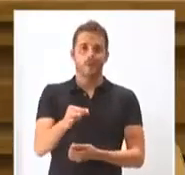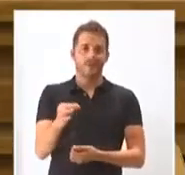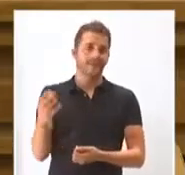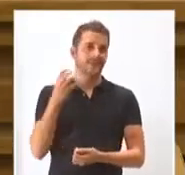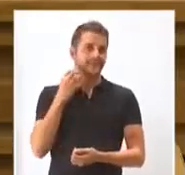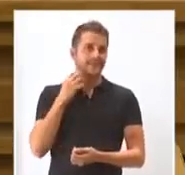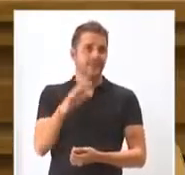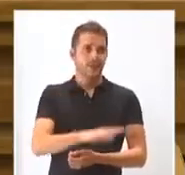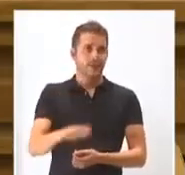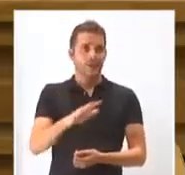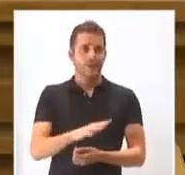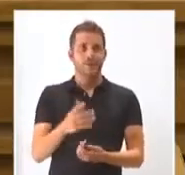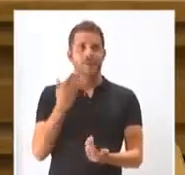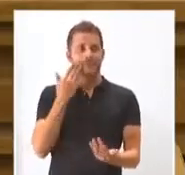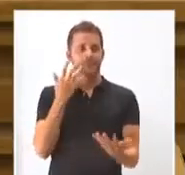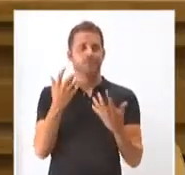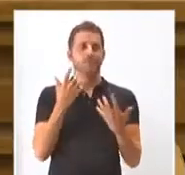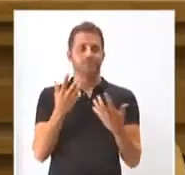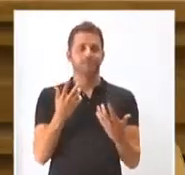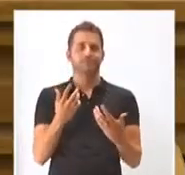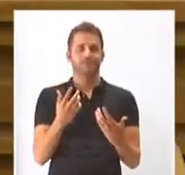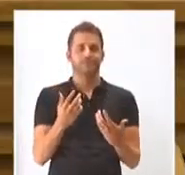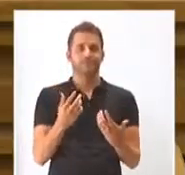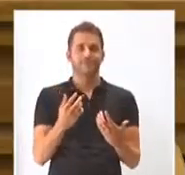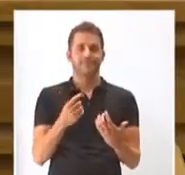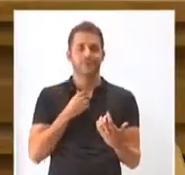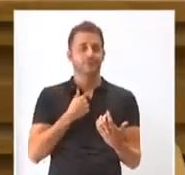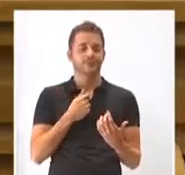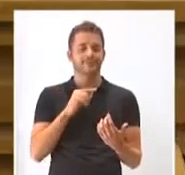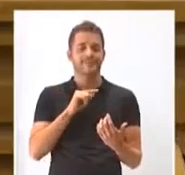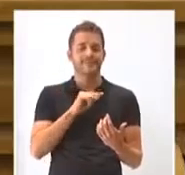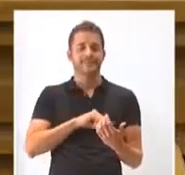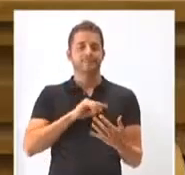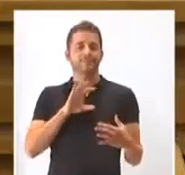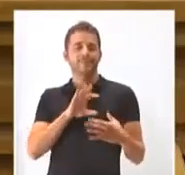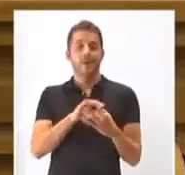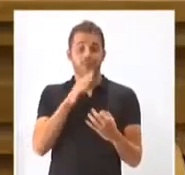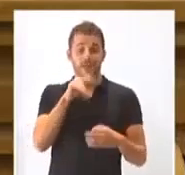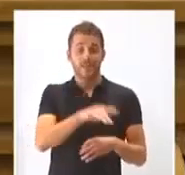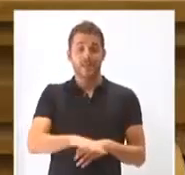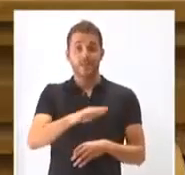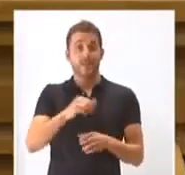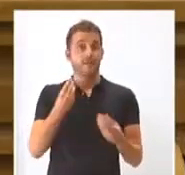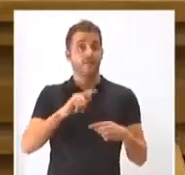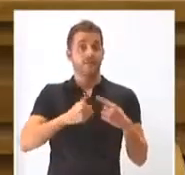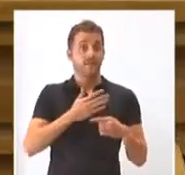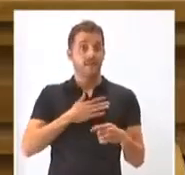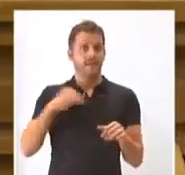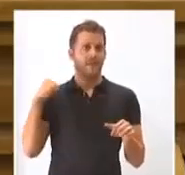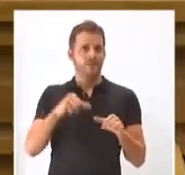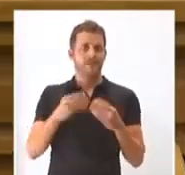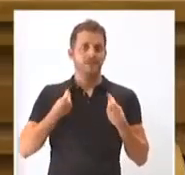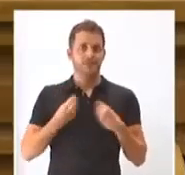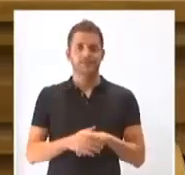que con el que yo personalmente además me siento siempre muy reconciliado porque es donde vivió siempre mi familia en construcciones en